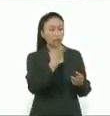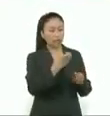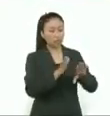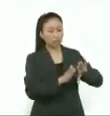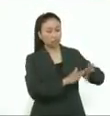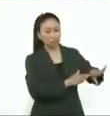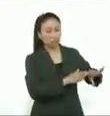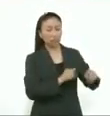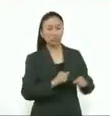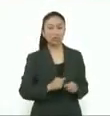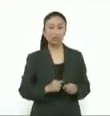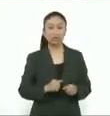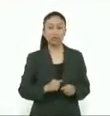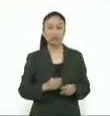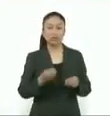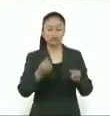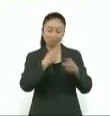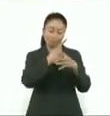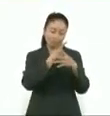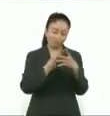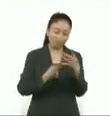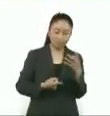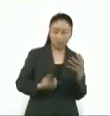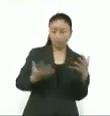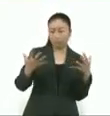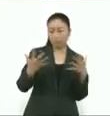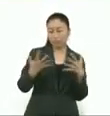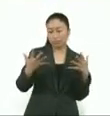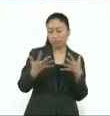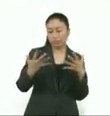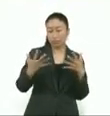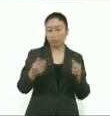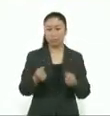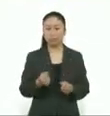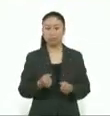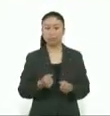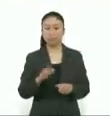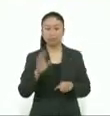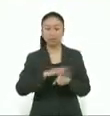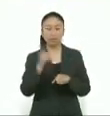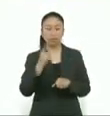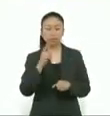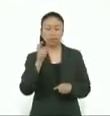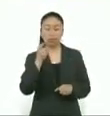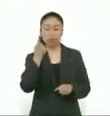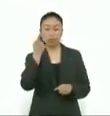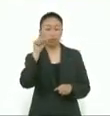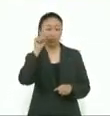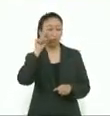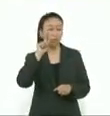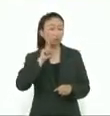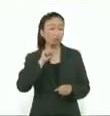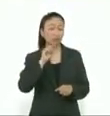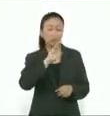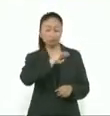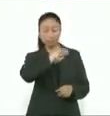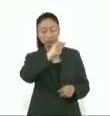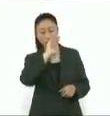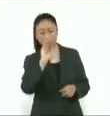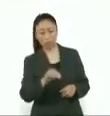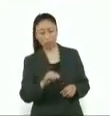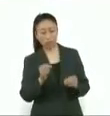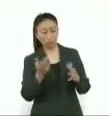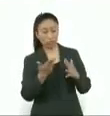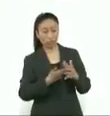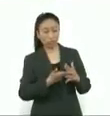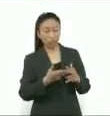esté en nuestras manos, porque cada mujer que muere es un surco de sangre irreparable.